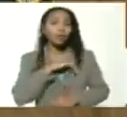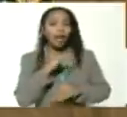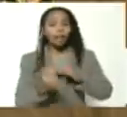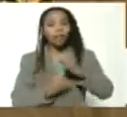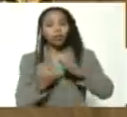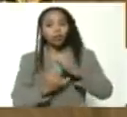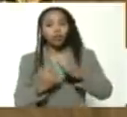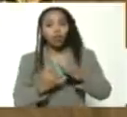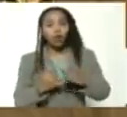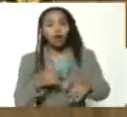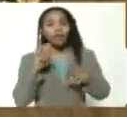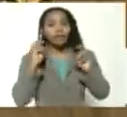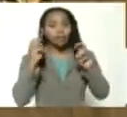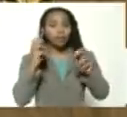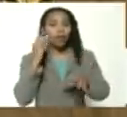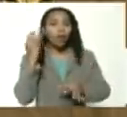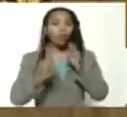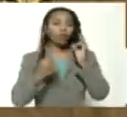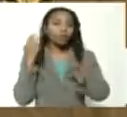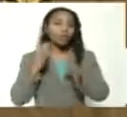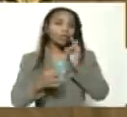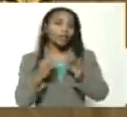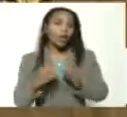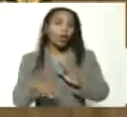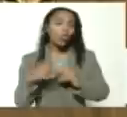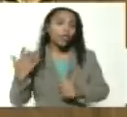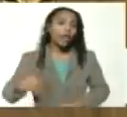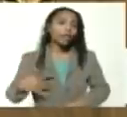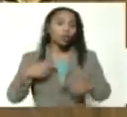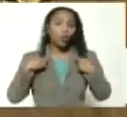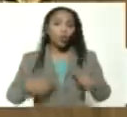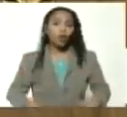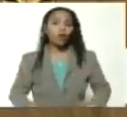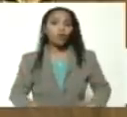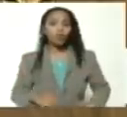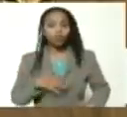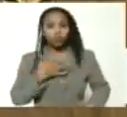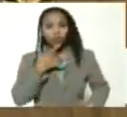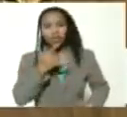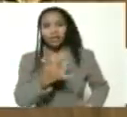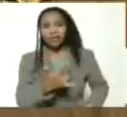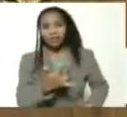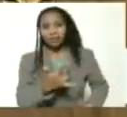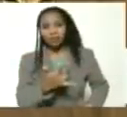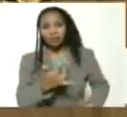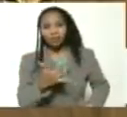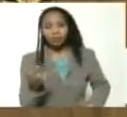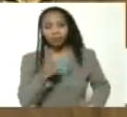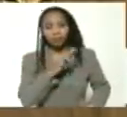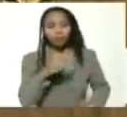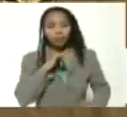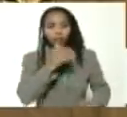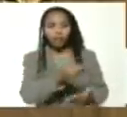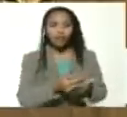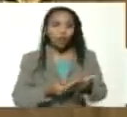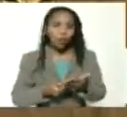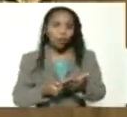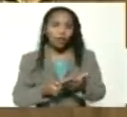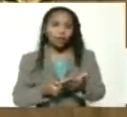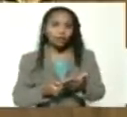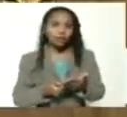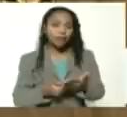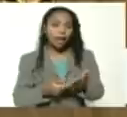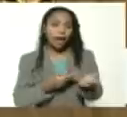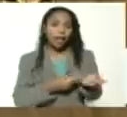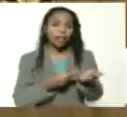institución en aras de la justicia y de los derechos humanos. Pudiéramos decir que entre ambos informes, el entregado el